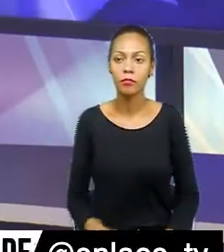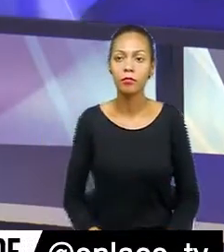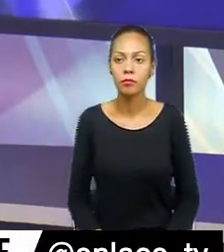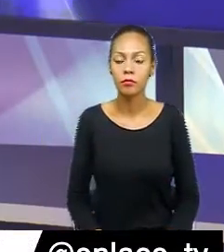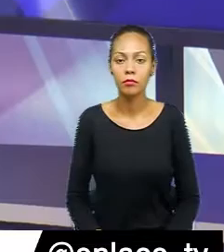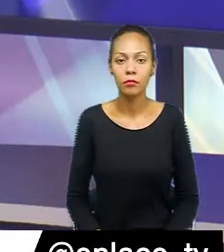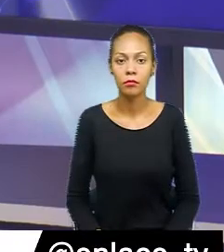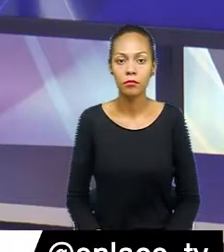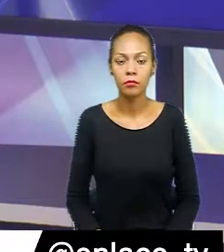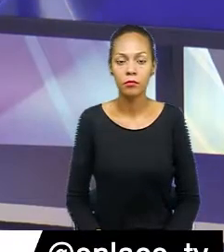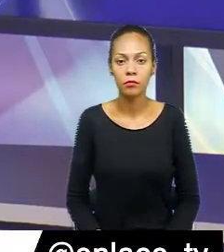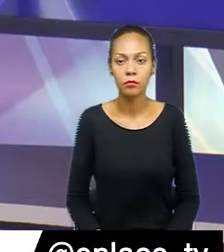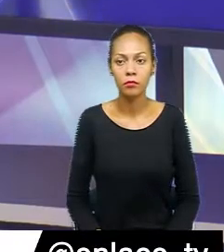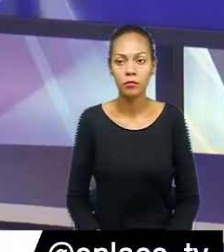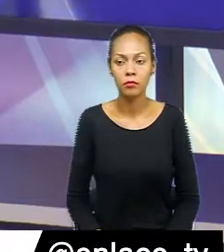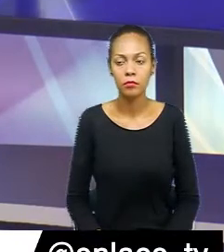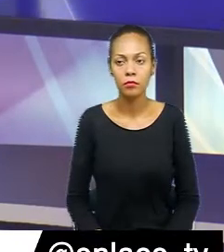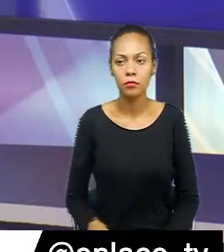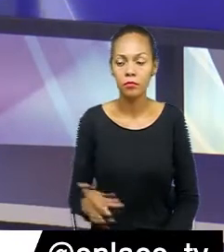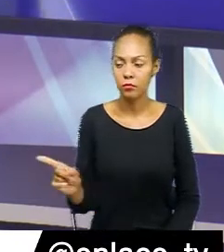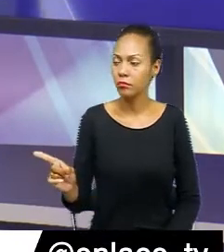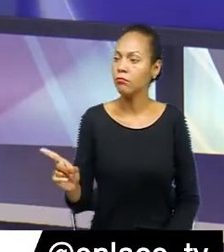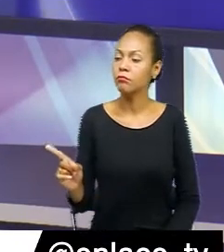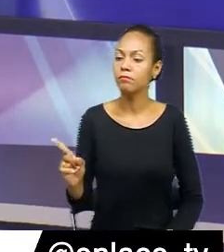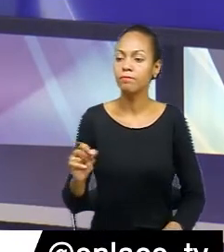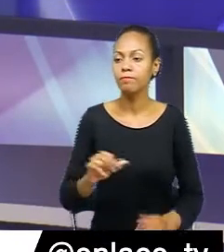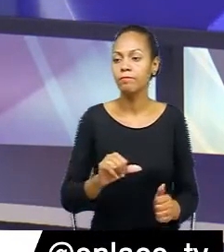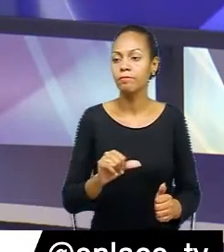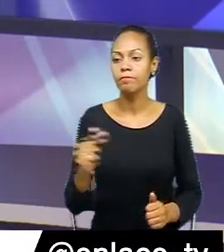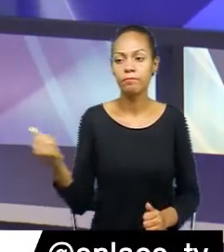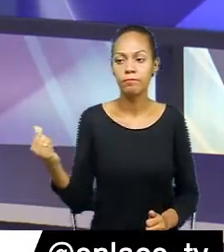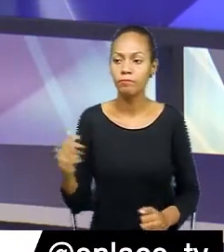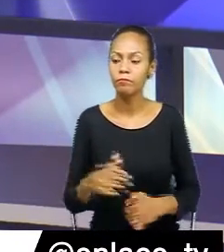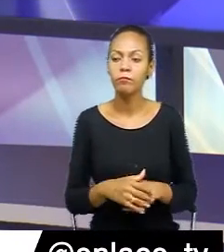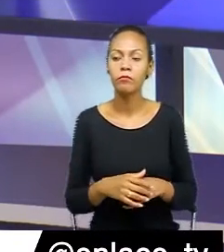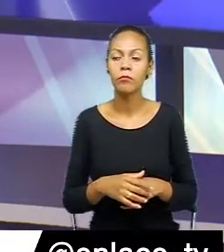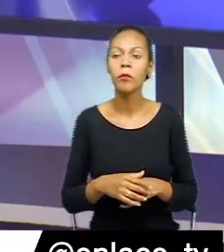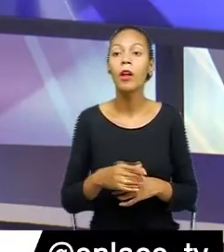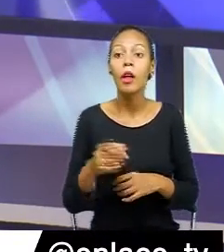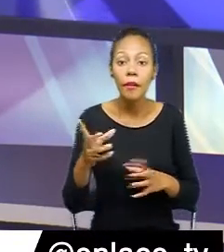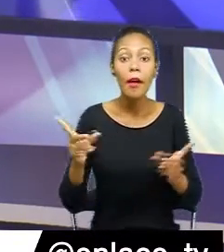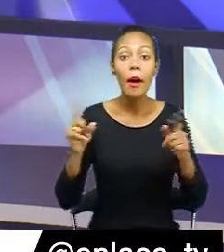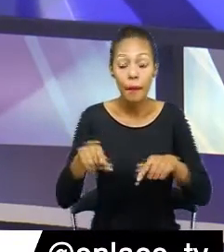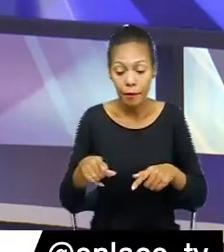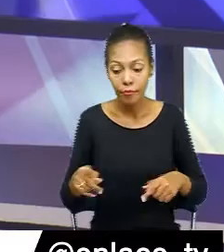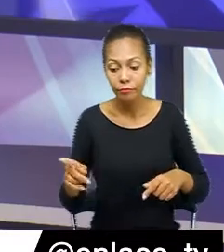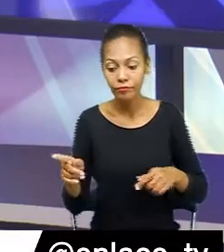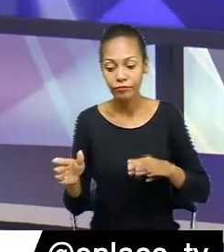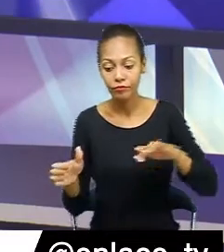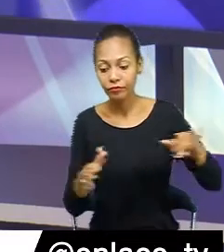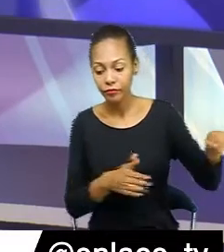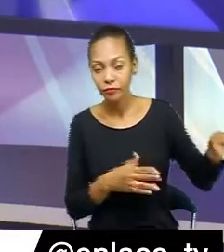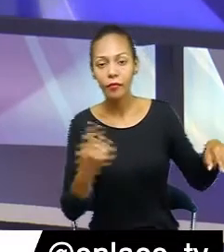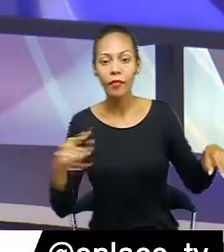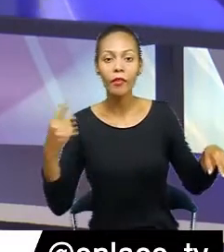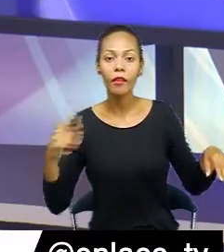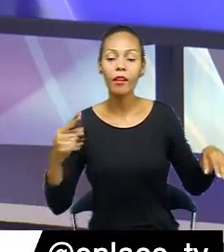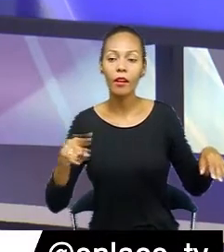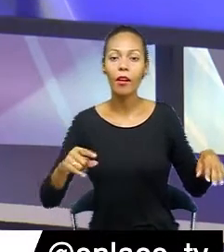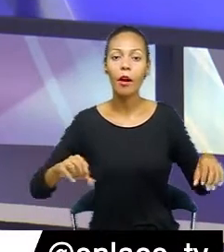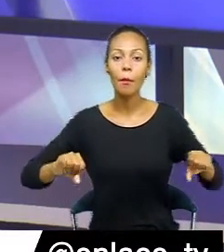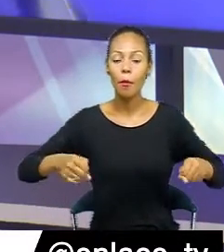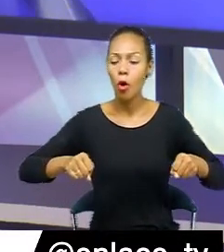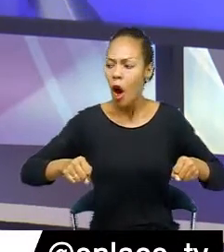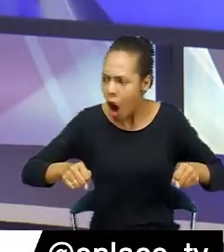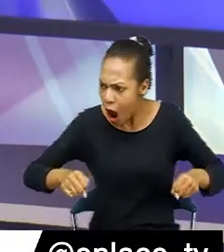Y en operativos adelantados por las autoridades que tienen que ver con la recuperación de una motocicleta que había sido hurtada minutos antes por un